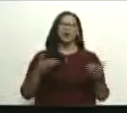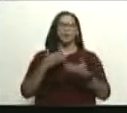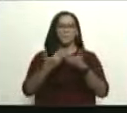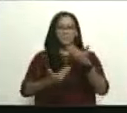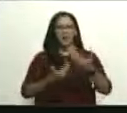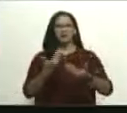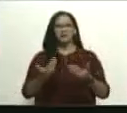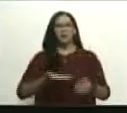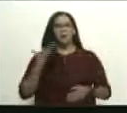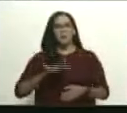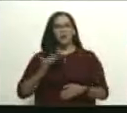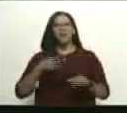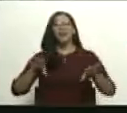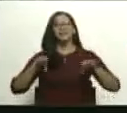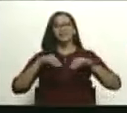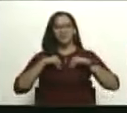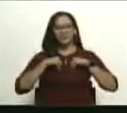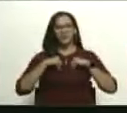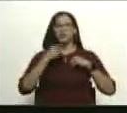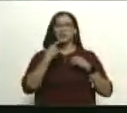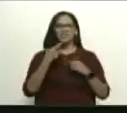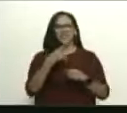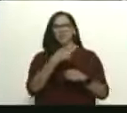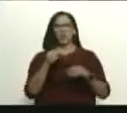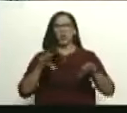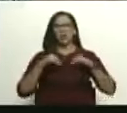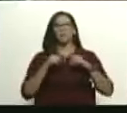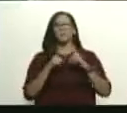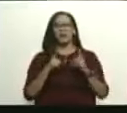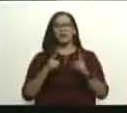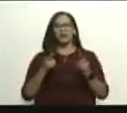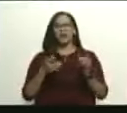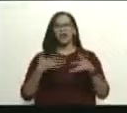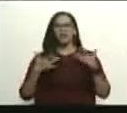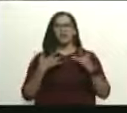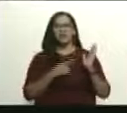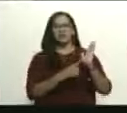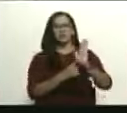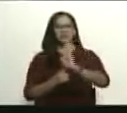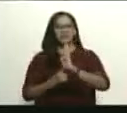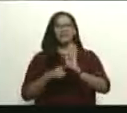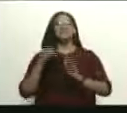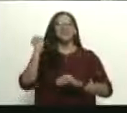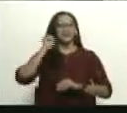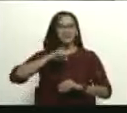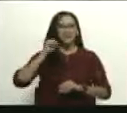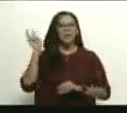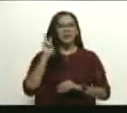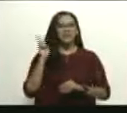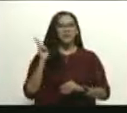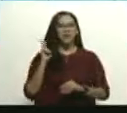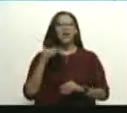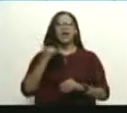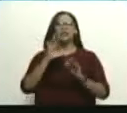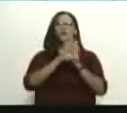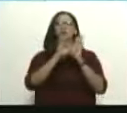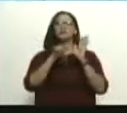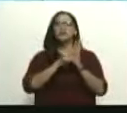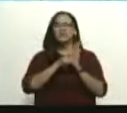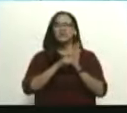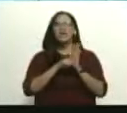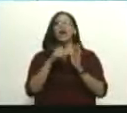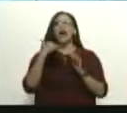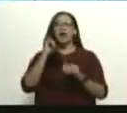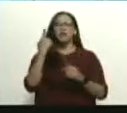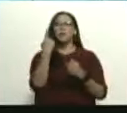fundamental el reconocimiento. Decían que no lo reconocen, pero en los actos se demuestra que efectivamente en Venezuela hay una constitucionalidad,